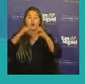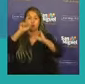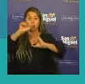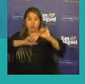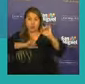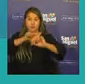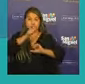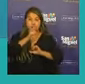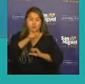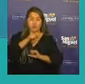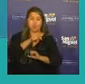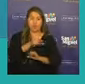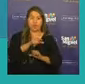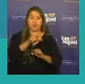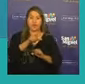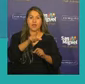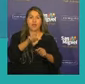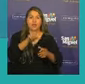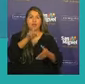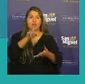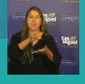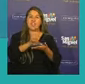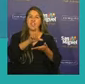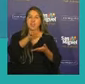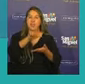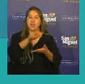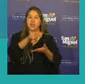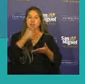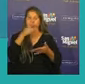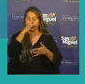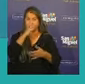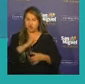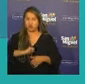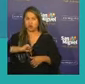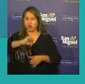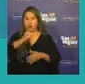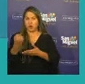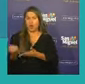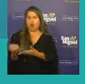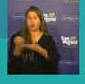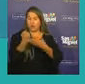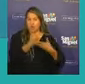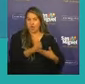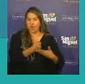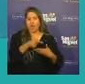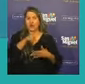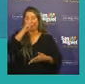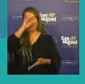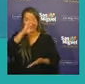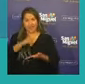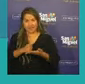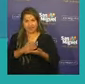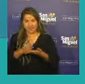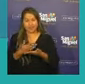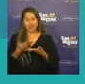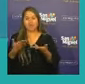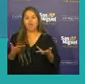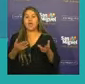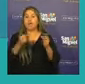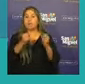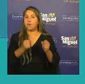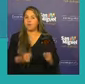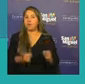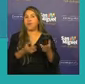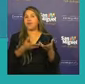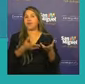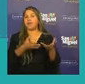el líder como el Jumbo se pusieron, nos ayudaron a poder generar esta estrategia para poder retirar